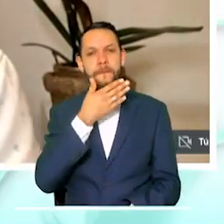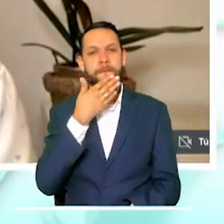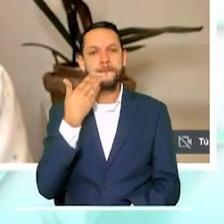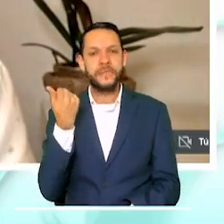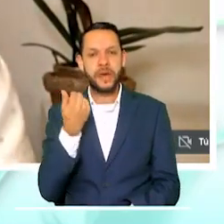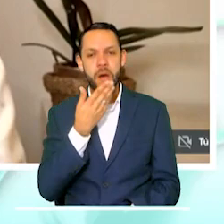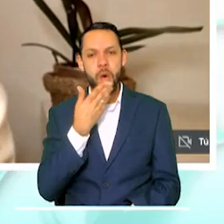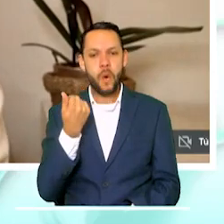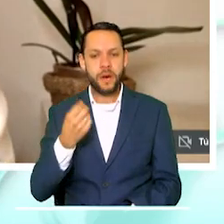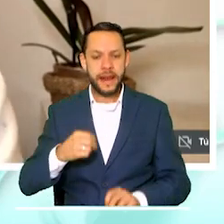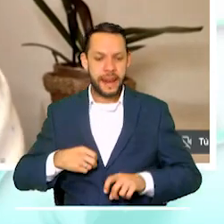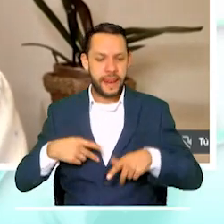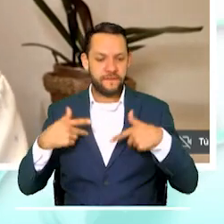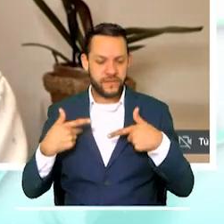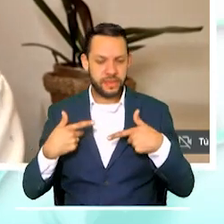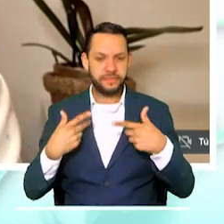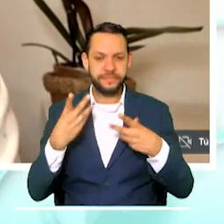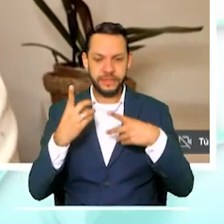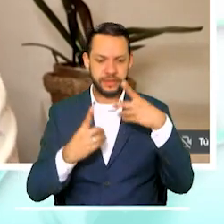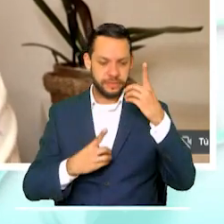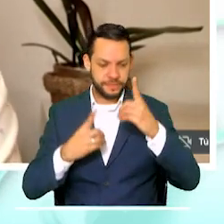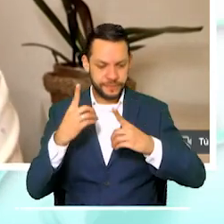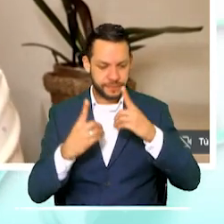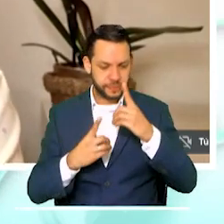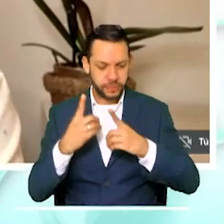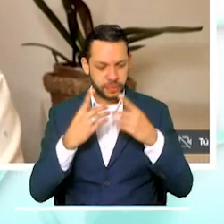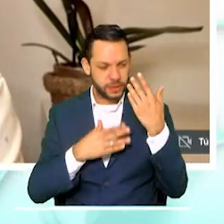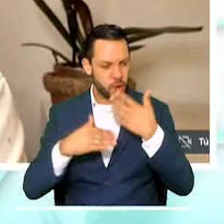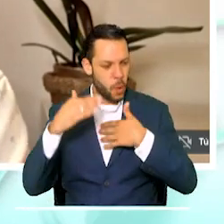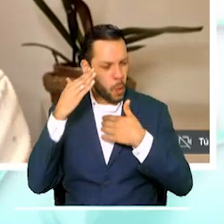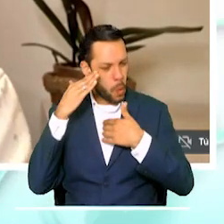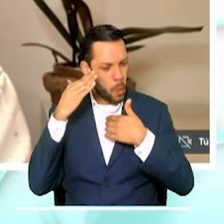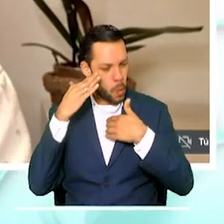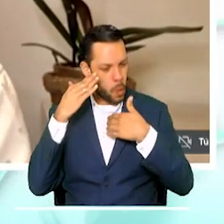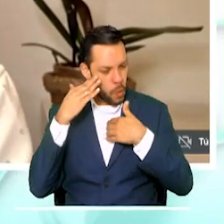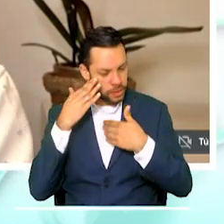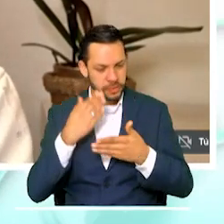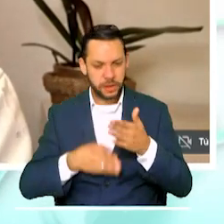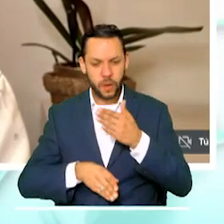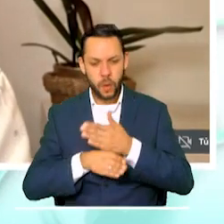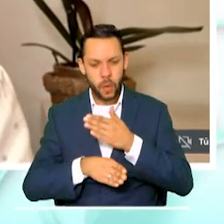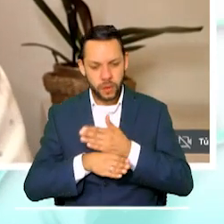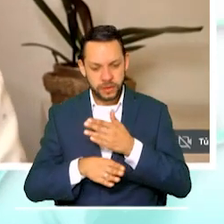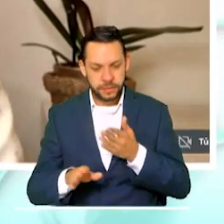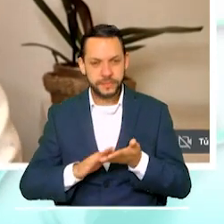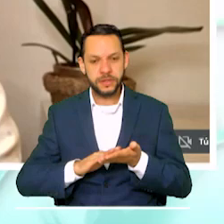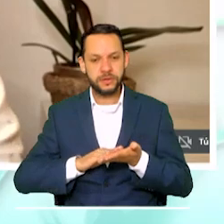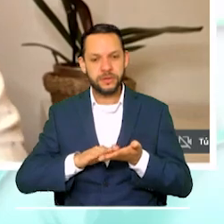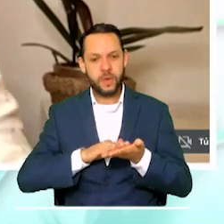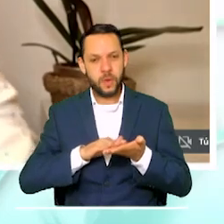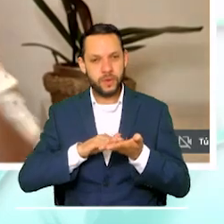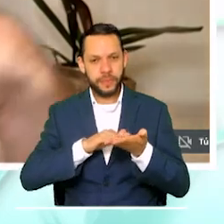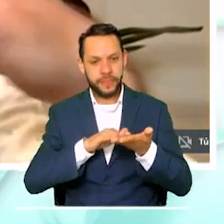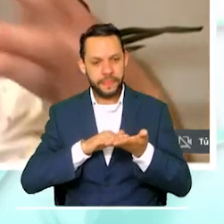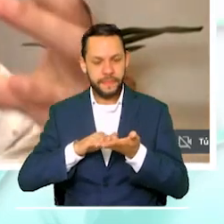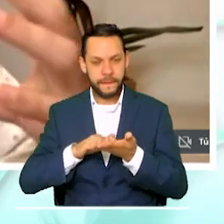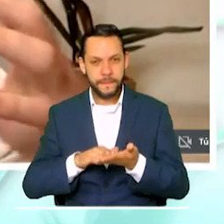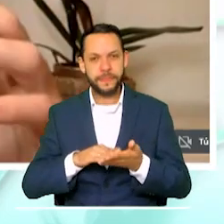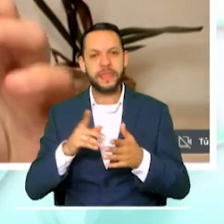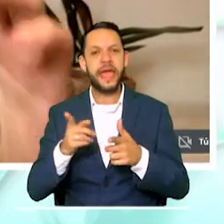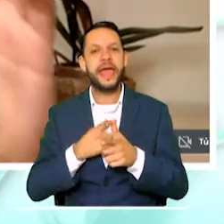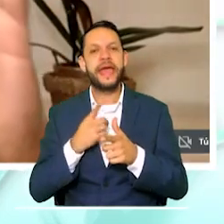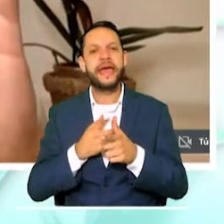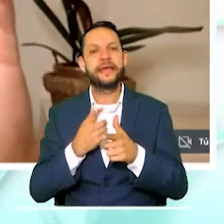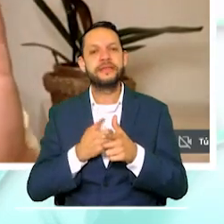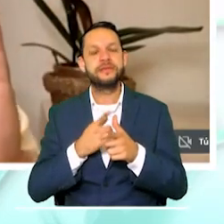nuestra posibilidad de tomar esas decisiones conscientes de las que hablábamos inicialmente. Entonces, frente a tu pregunta